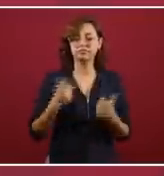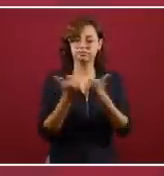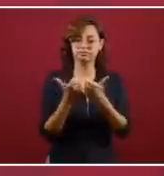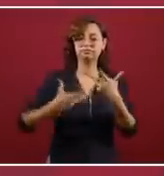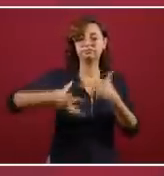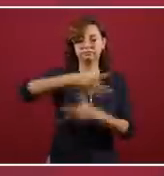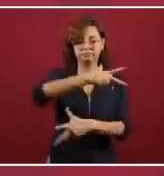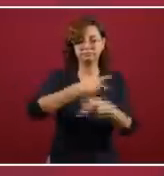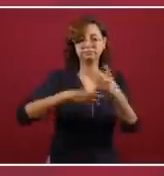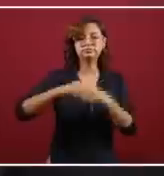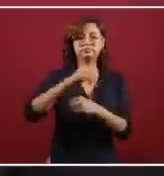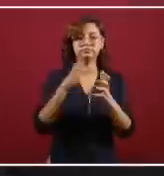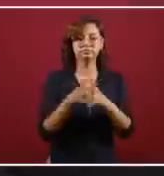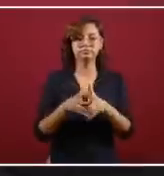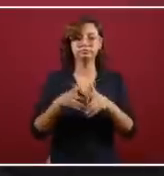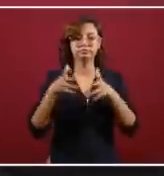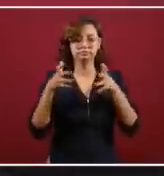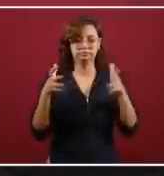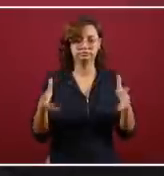es como